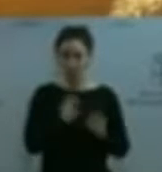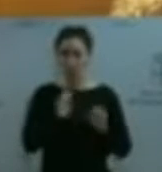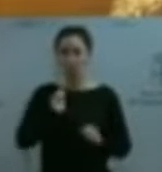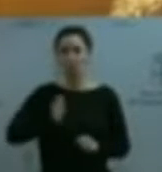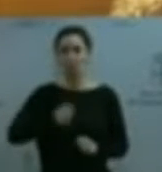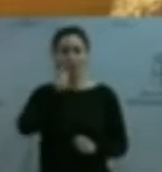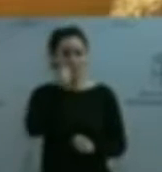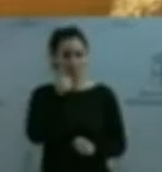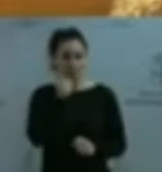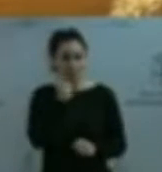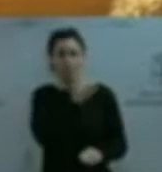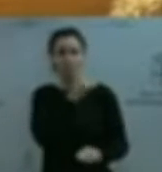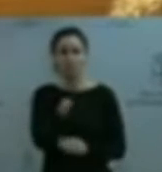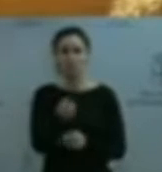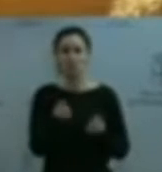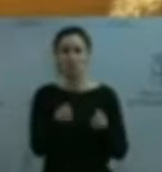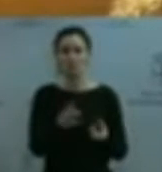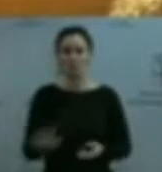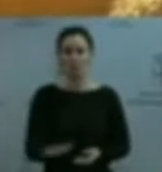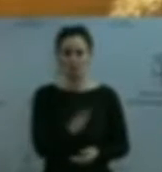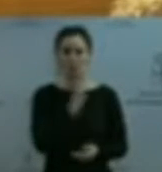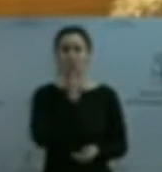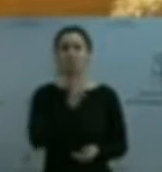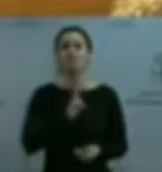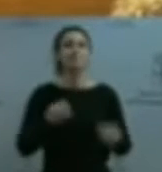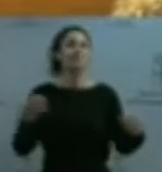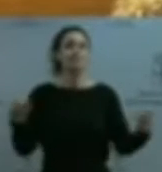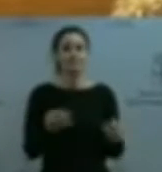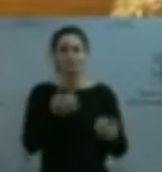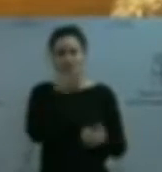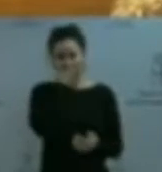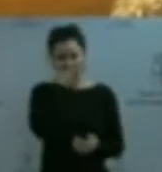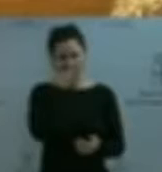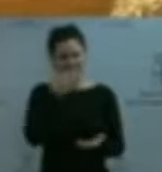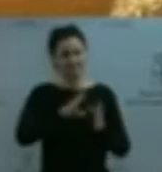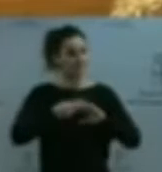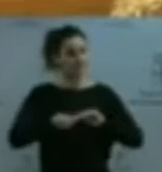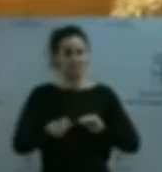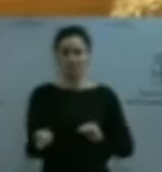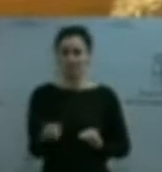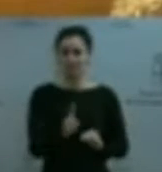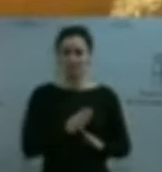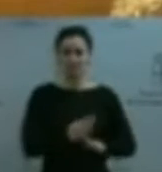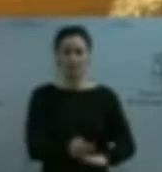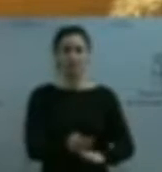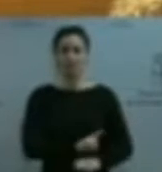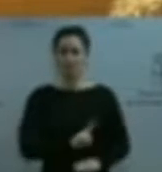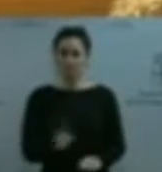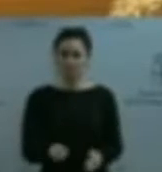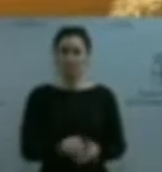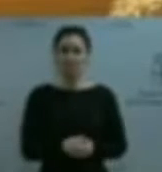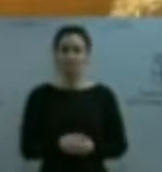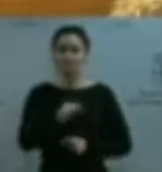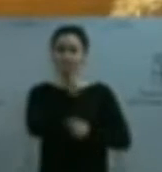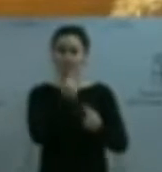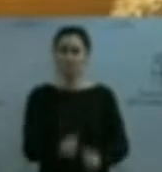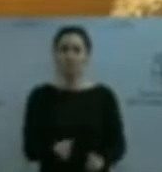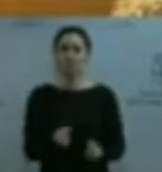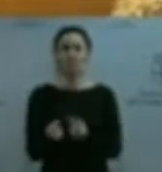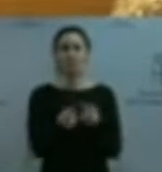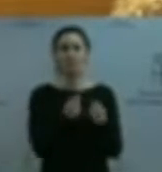usted que era porque el programa no tenía aplicación adecuada ni suficiente y que la modificación presupuestaria era necesaria para dar cumplimiento a la sentencia. Y yo